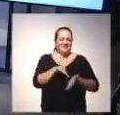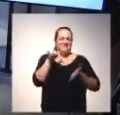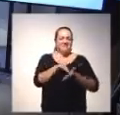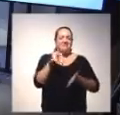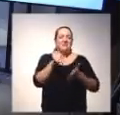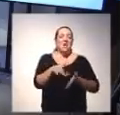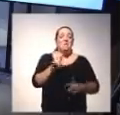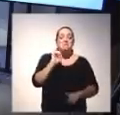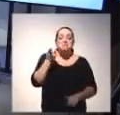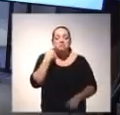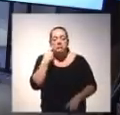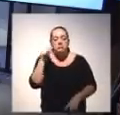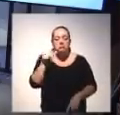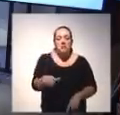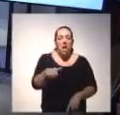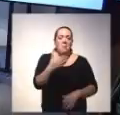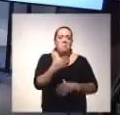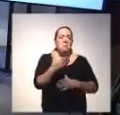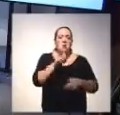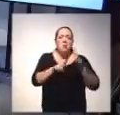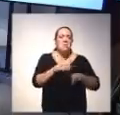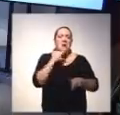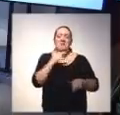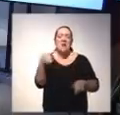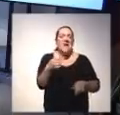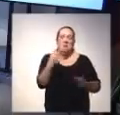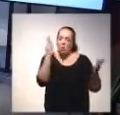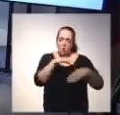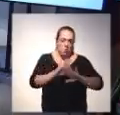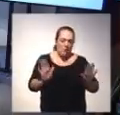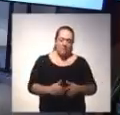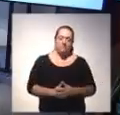y que no se ha detectado ninguna incidencia negativa al respecto.